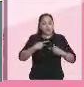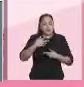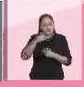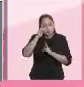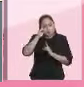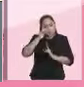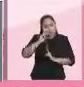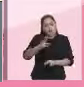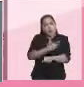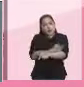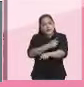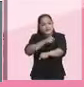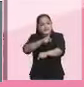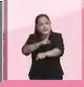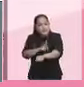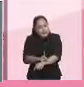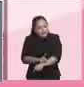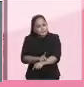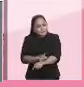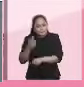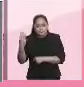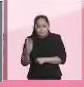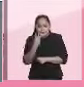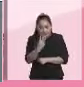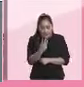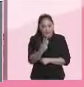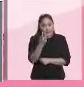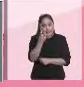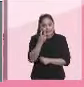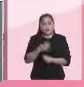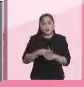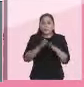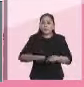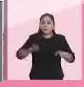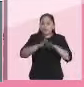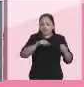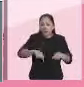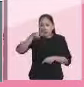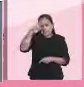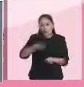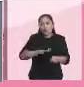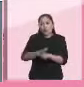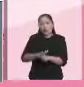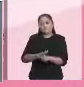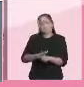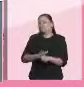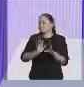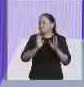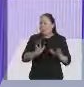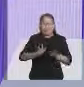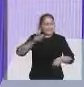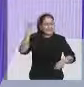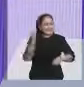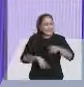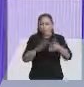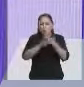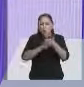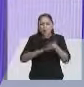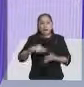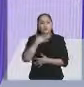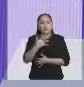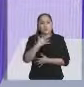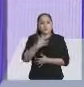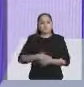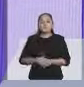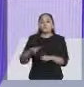inobjetable honestidad, porque lo más importante en este país es acabar, desterrar la